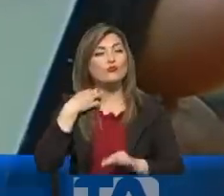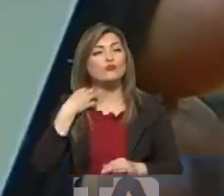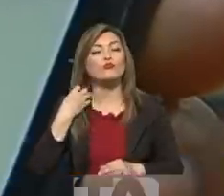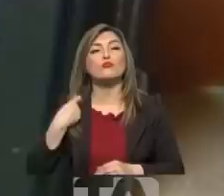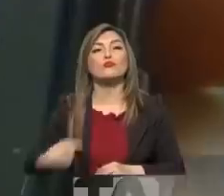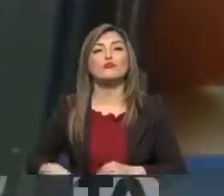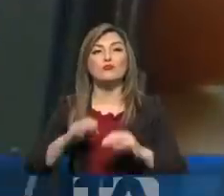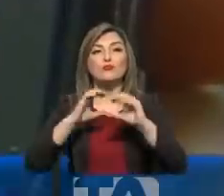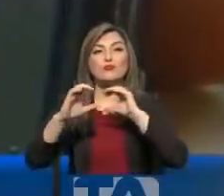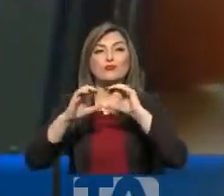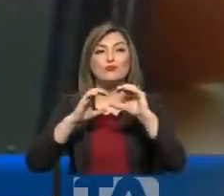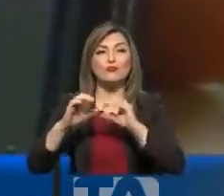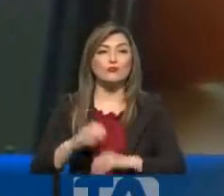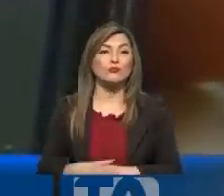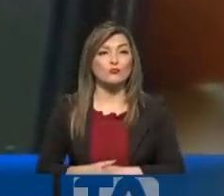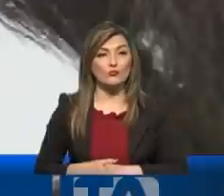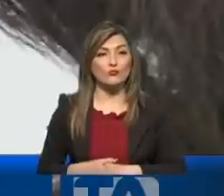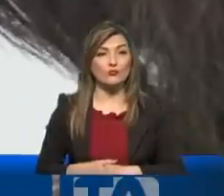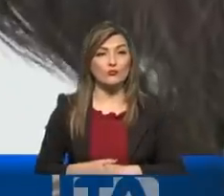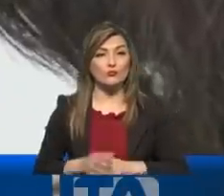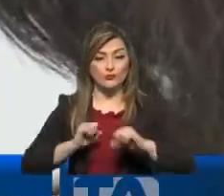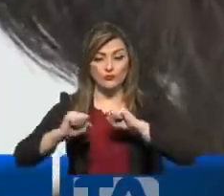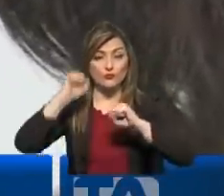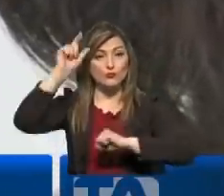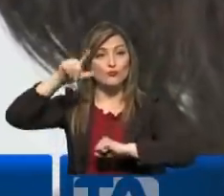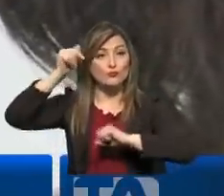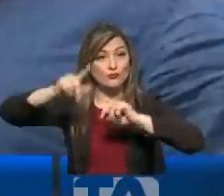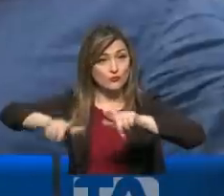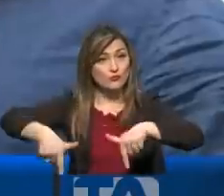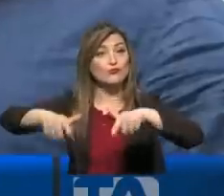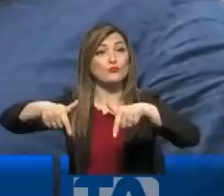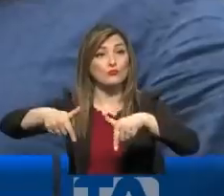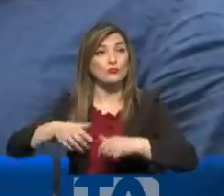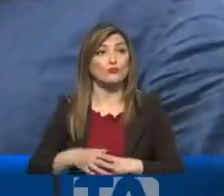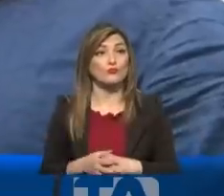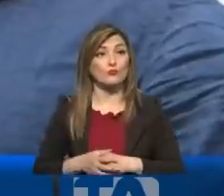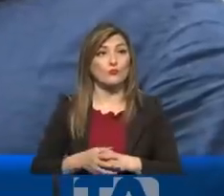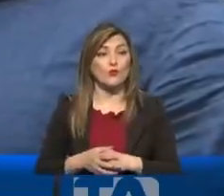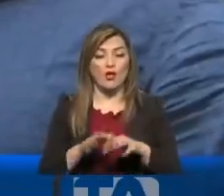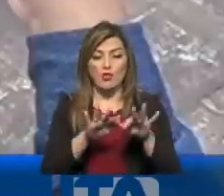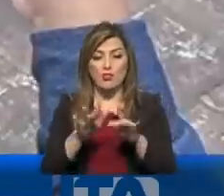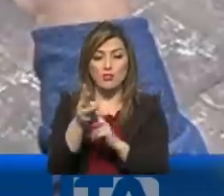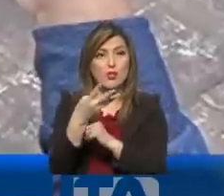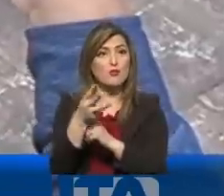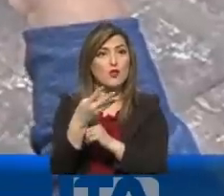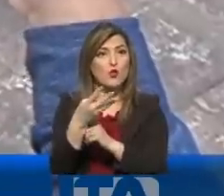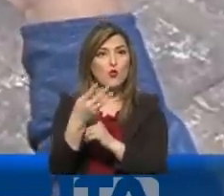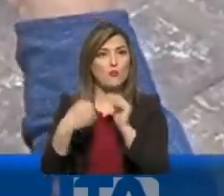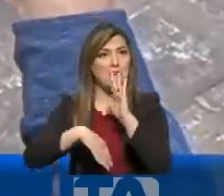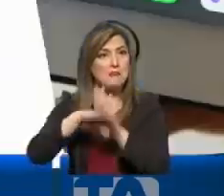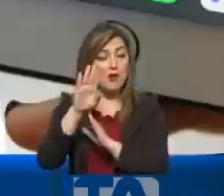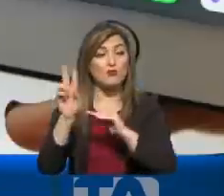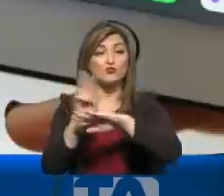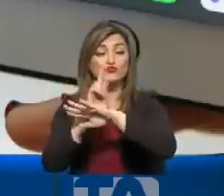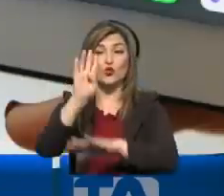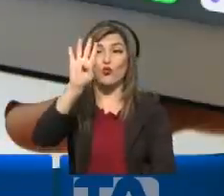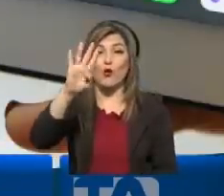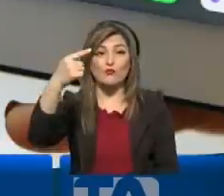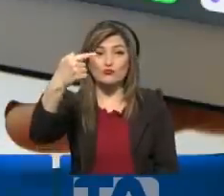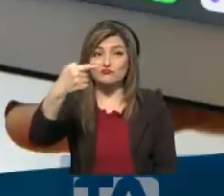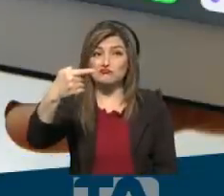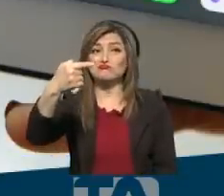cuanto a telecomunicaciones, se dijo que durante la gestión del gobierno se redujo la brecha digital, pues la cobertura 4G alcanzó